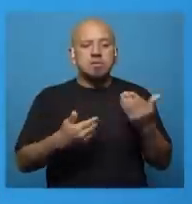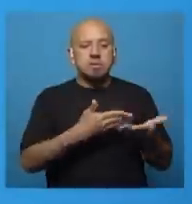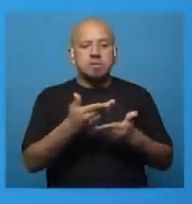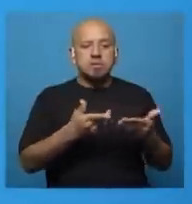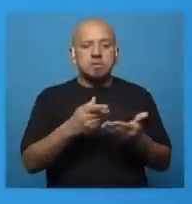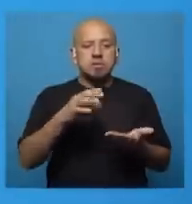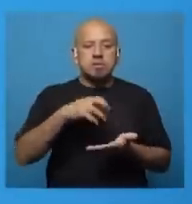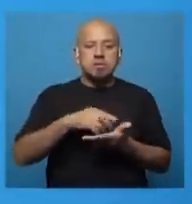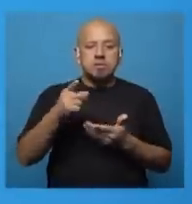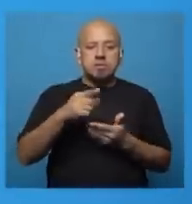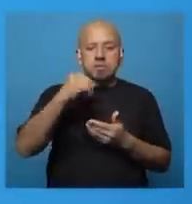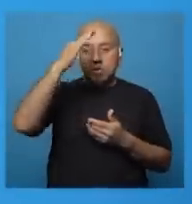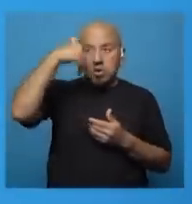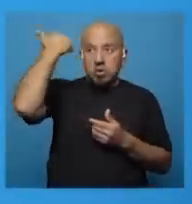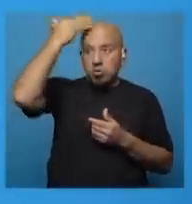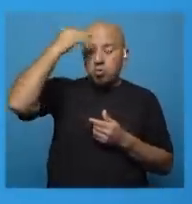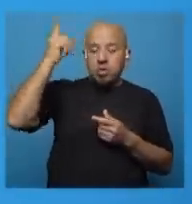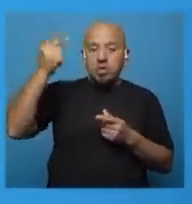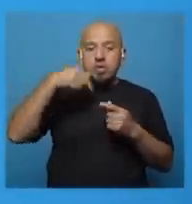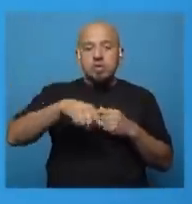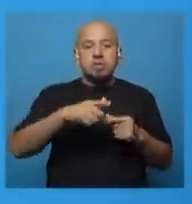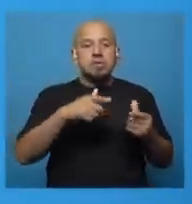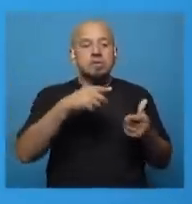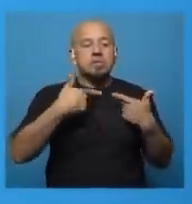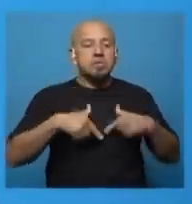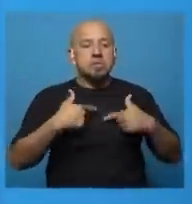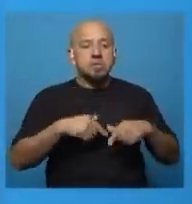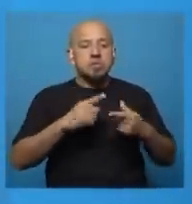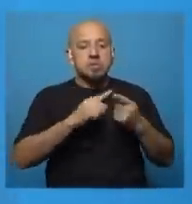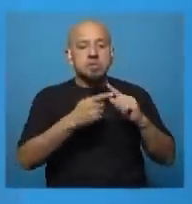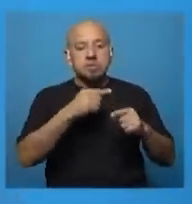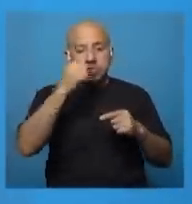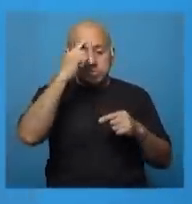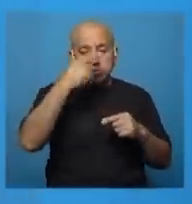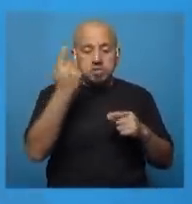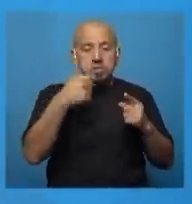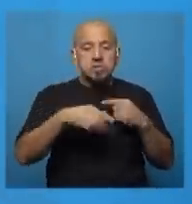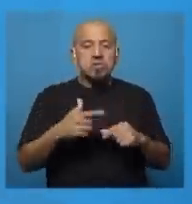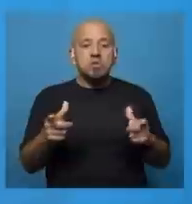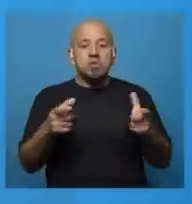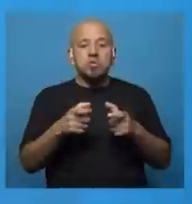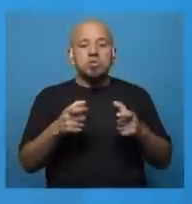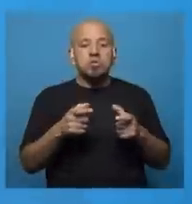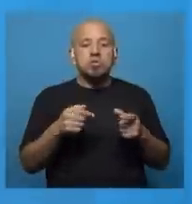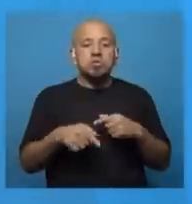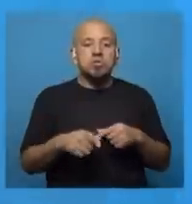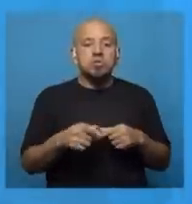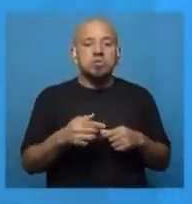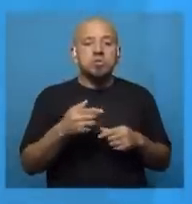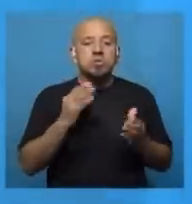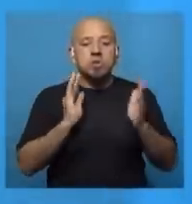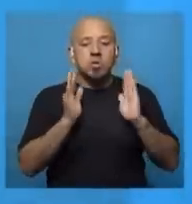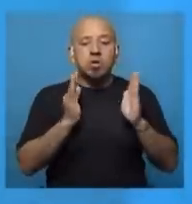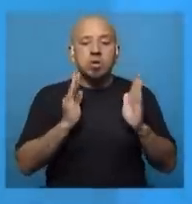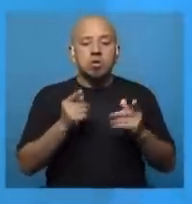consular en emiratos Árabes y cancillería y los contenidos de la reunión de la vicecanciller h con el abogado